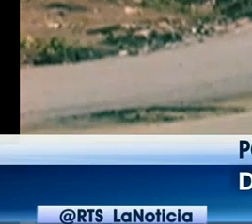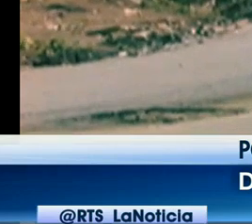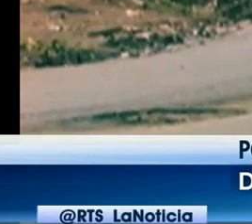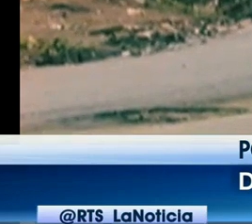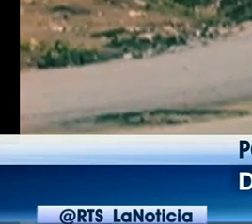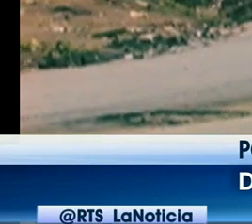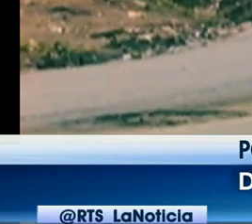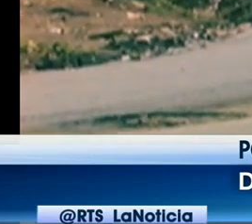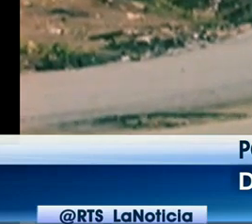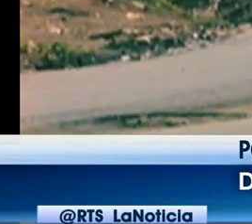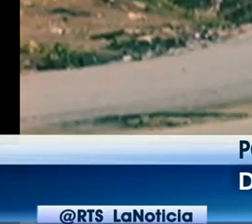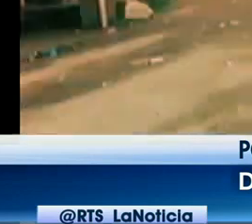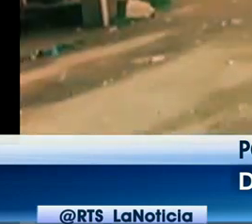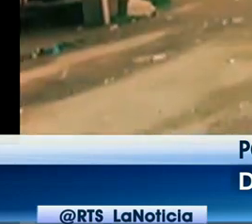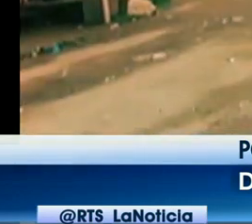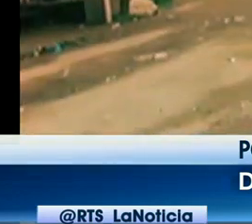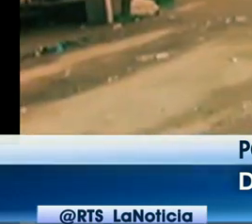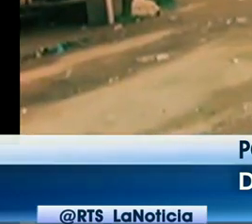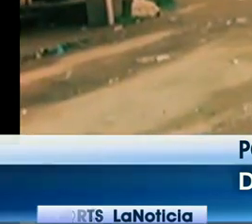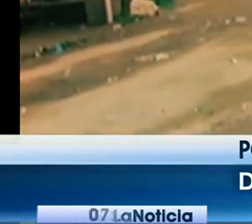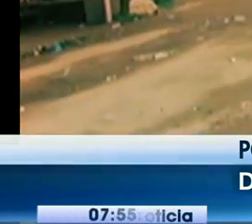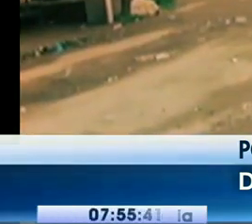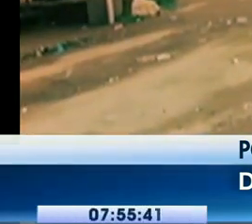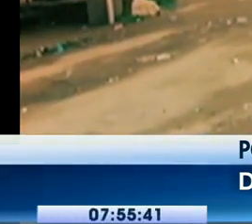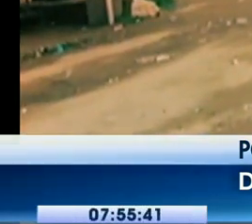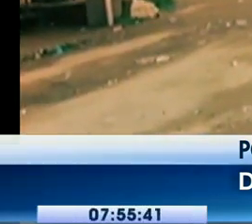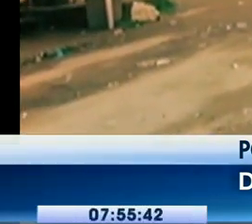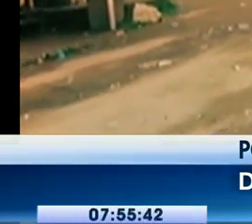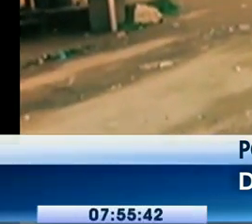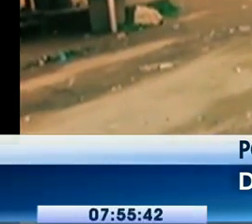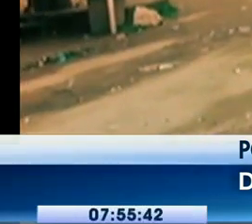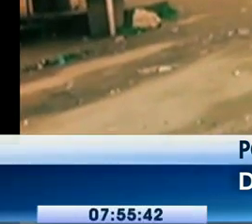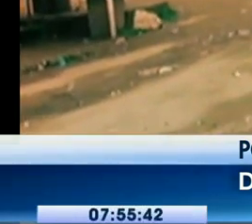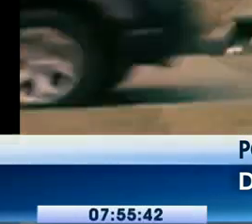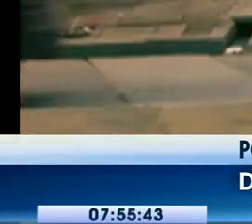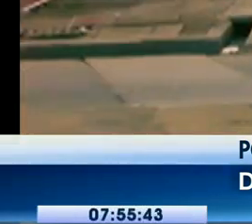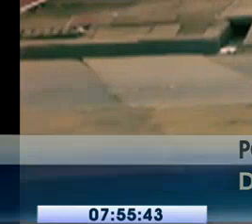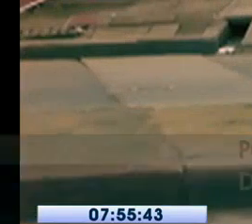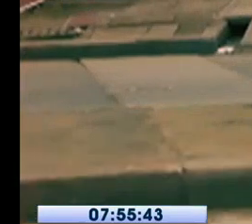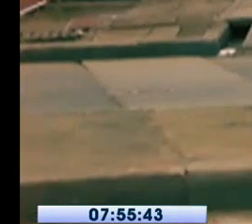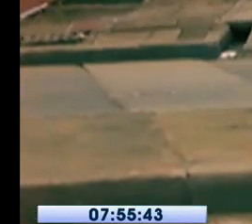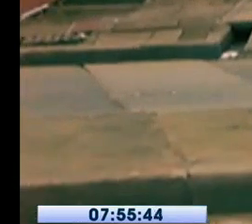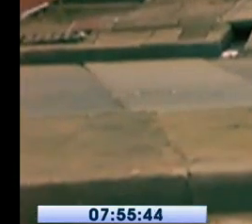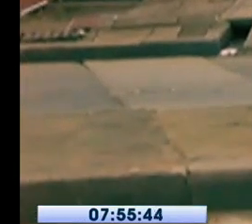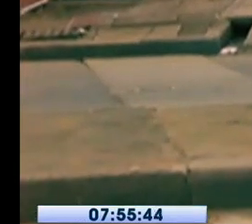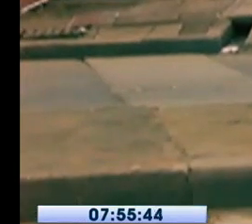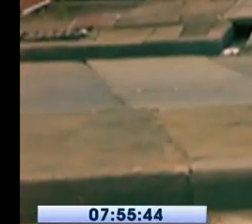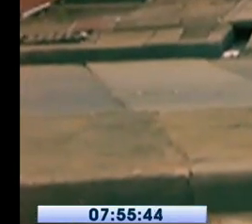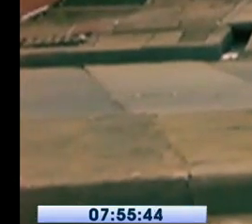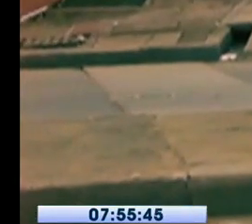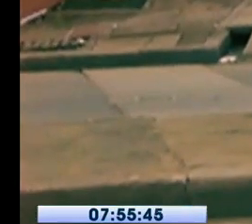habría asestado el plagio, no habían terceros, informó Jorge Escobar.